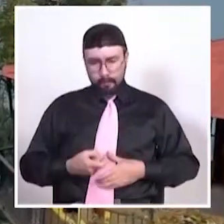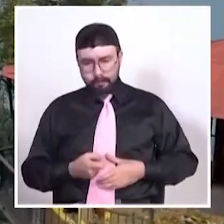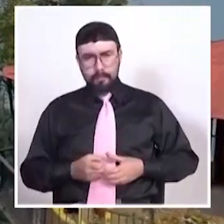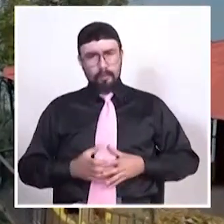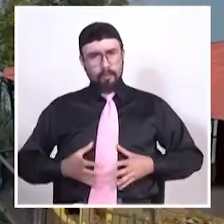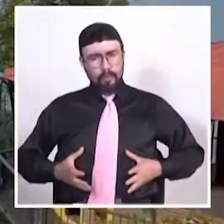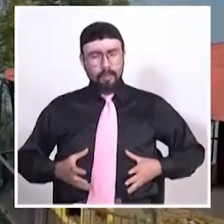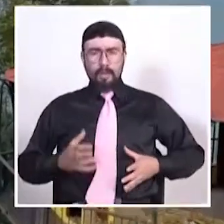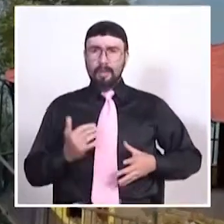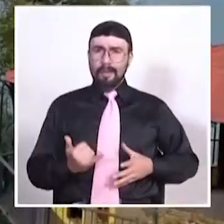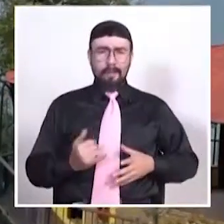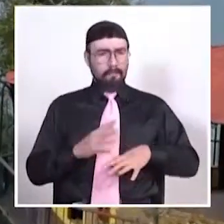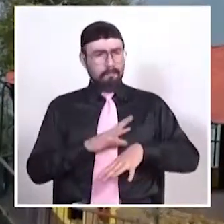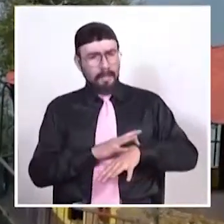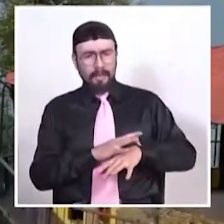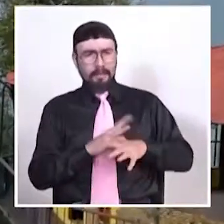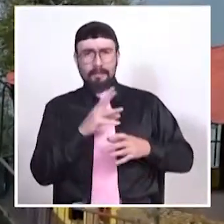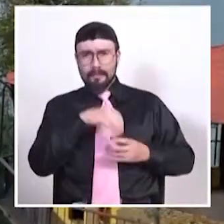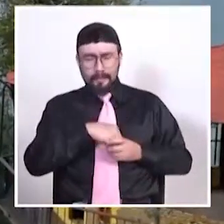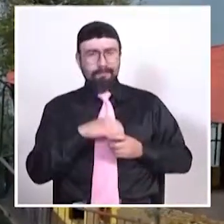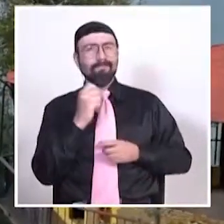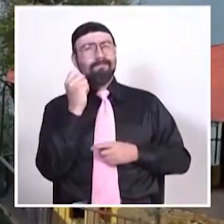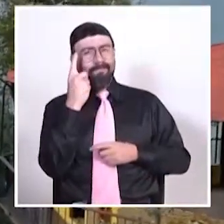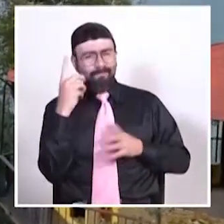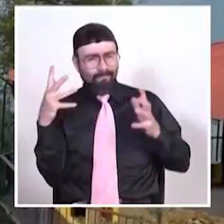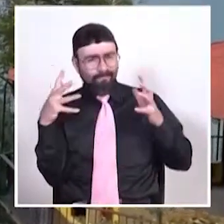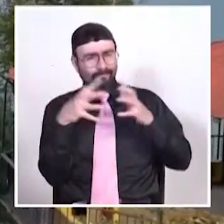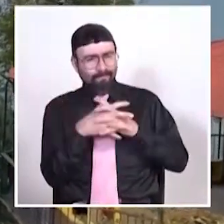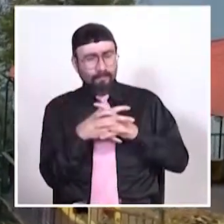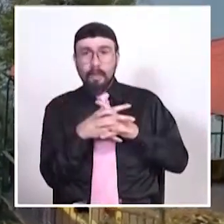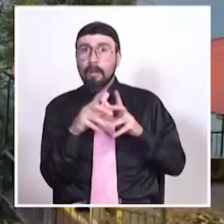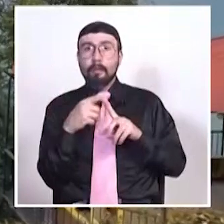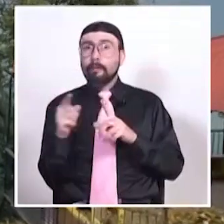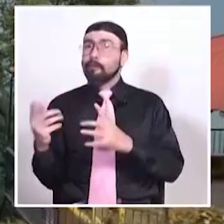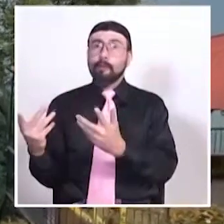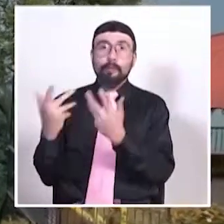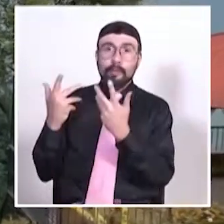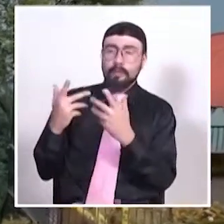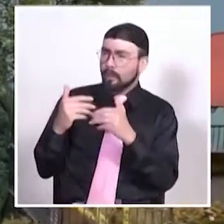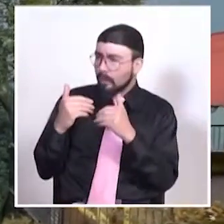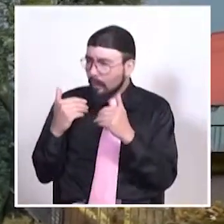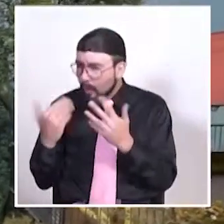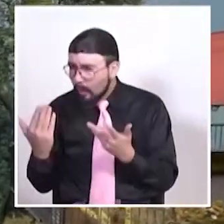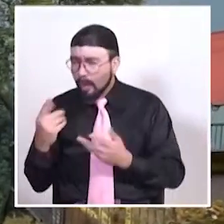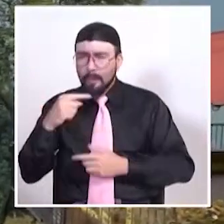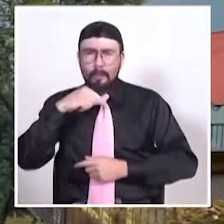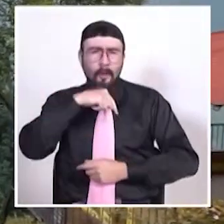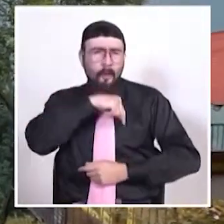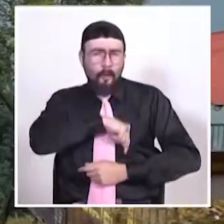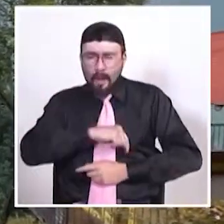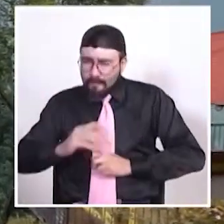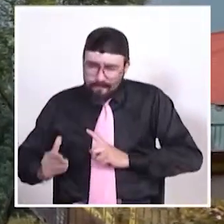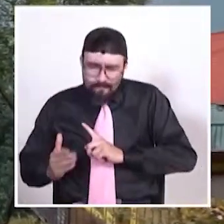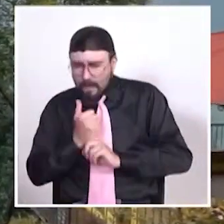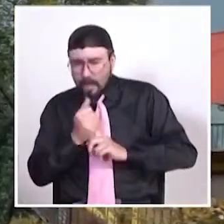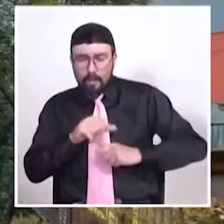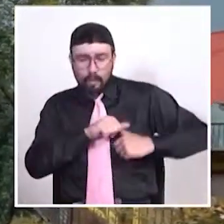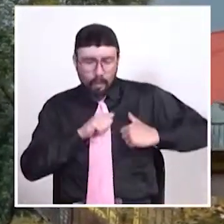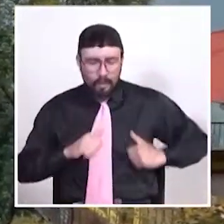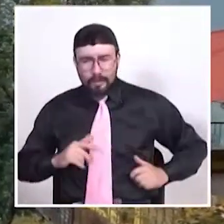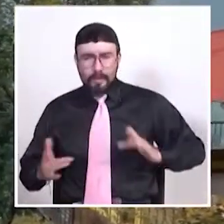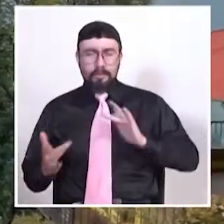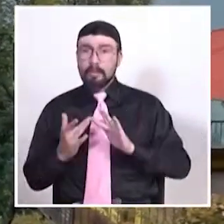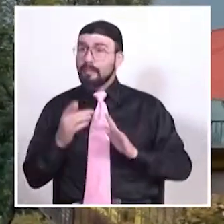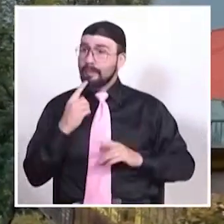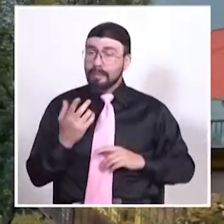semiología y la medicina interna, pero no nos enseñaron el camino para llegar a nuestra alma, a nuestro corazón. Se dice que el